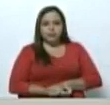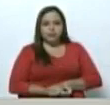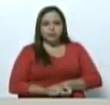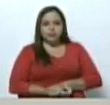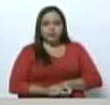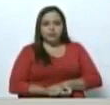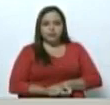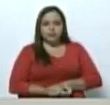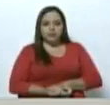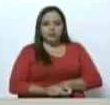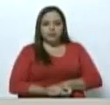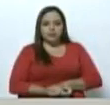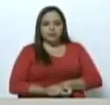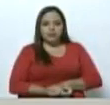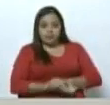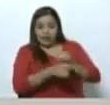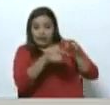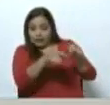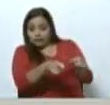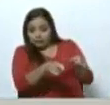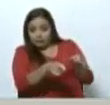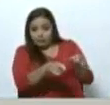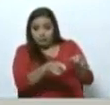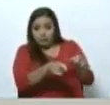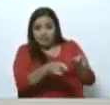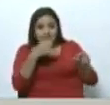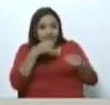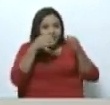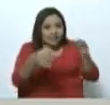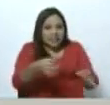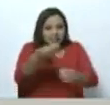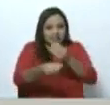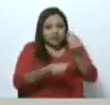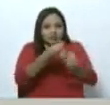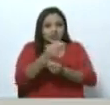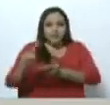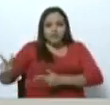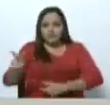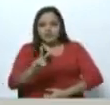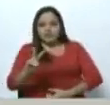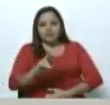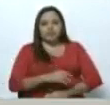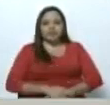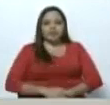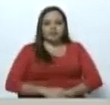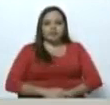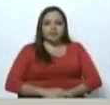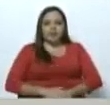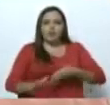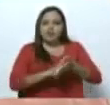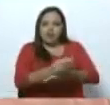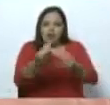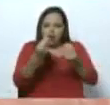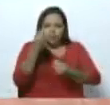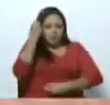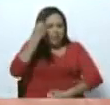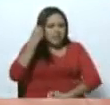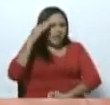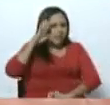Es parte de esta realidad que se está viviendo en Venezuela, de esas expectativas, ¿no?